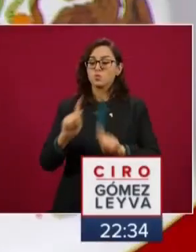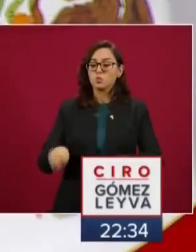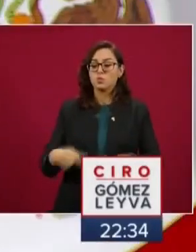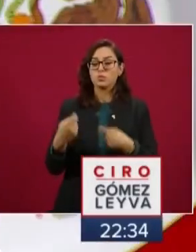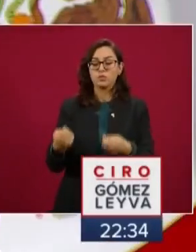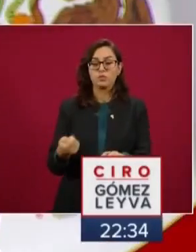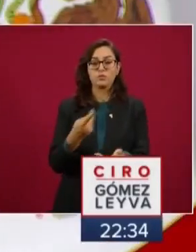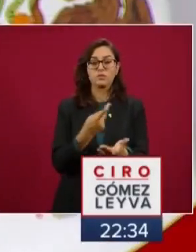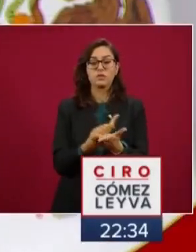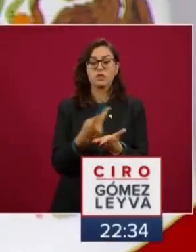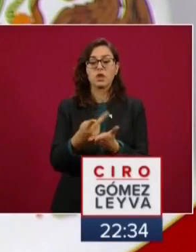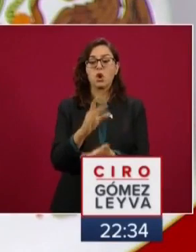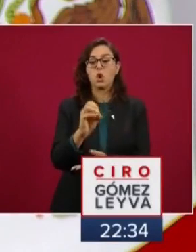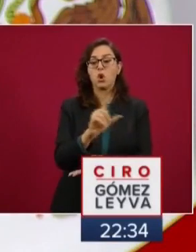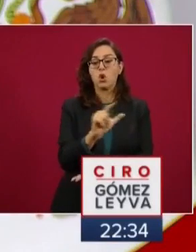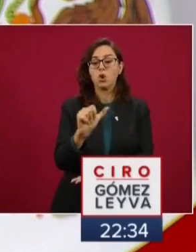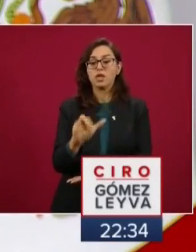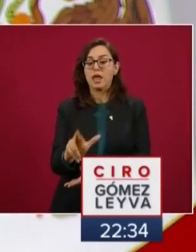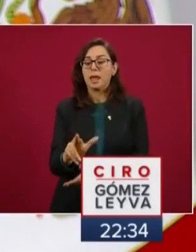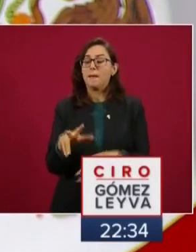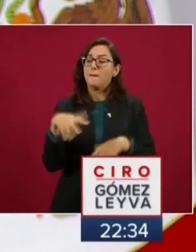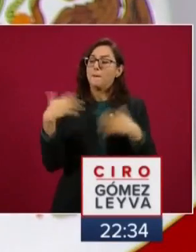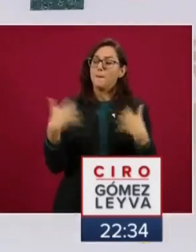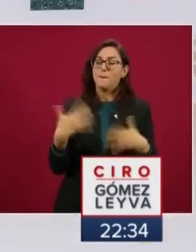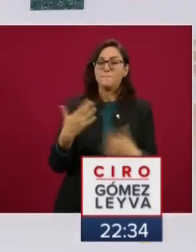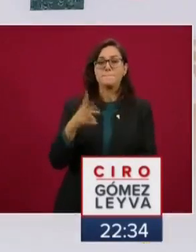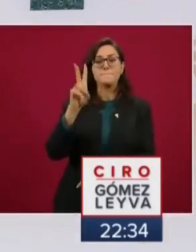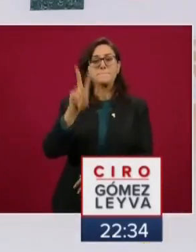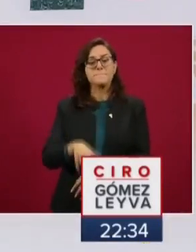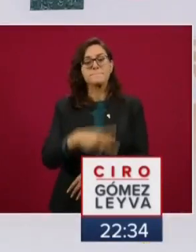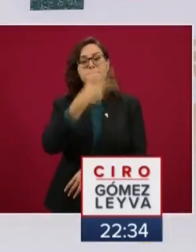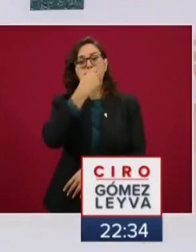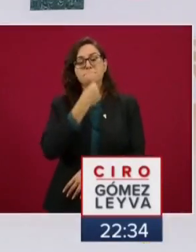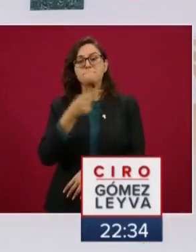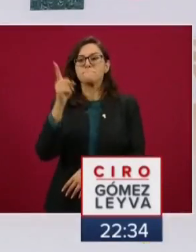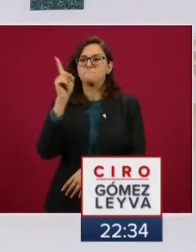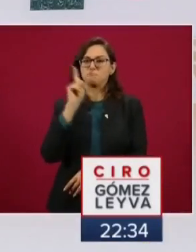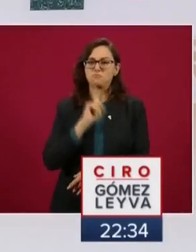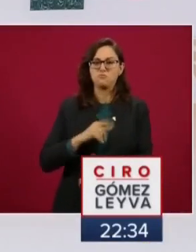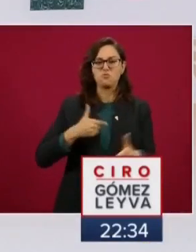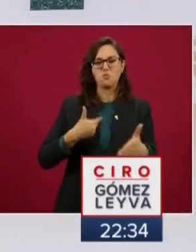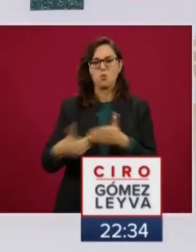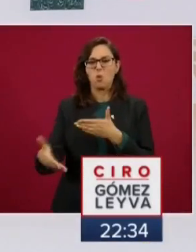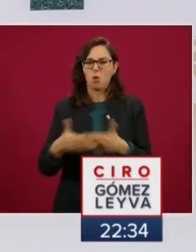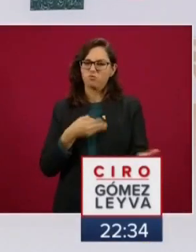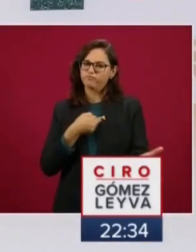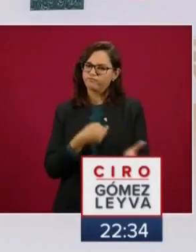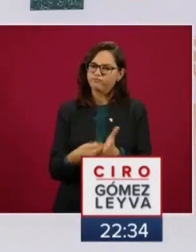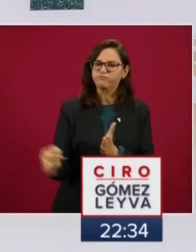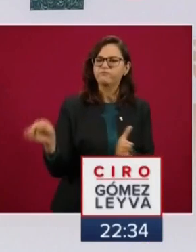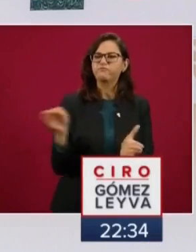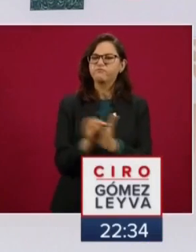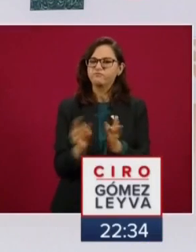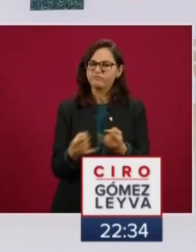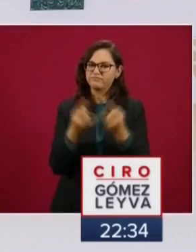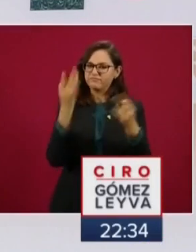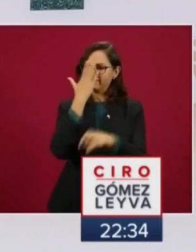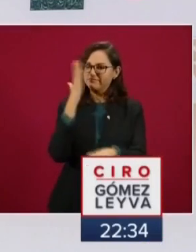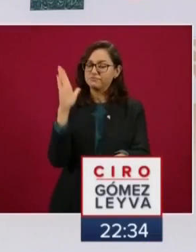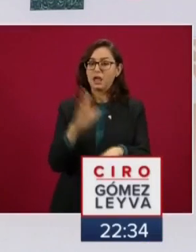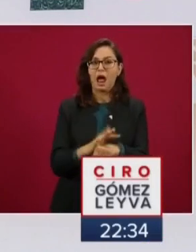sin duda héroes y heroínas del siglo XXI. En esta crisis